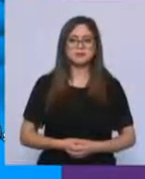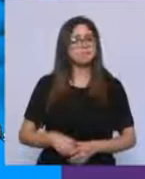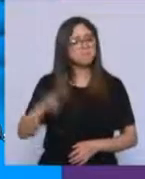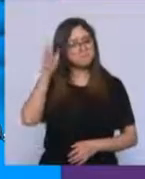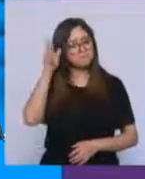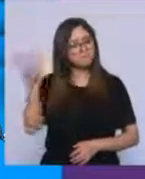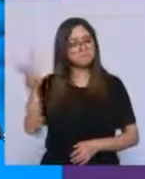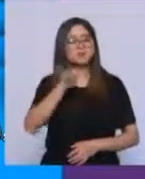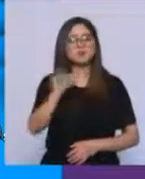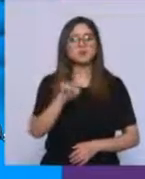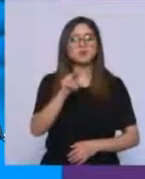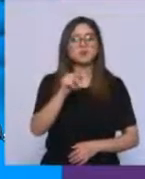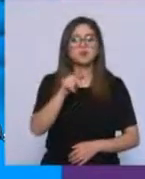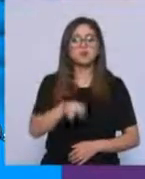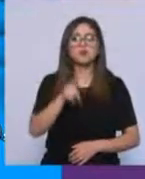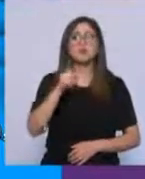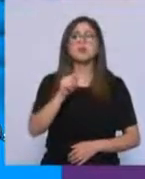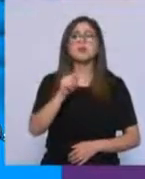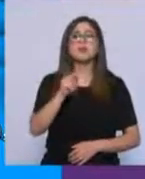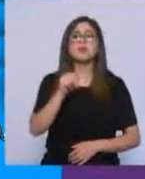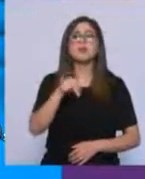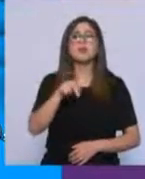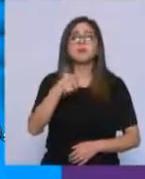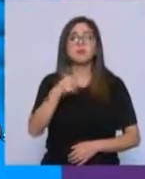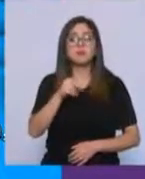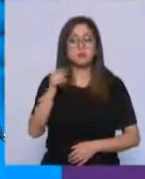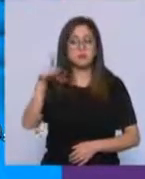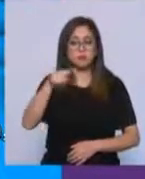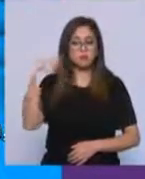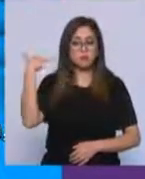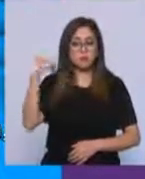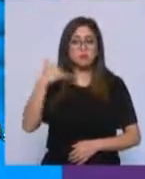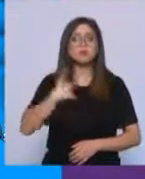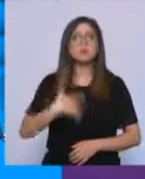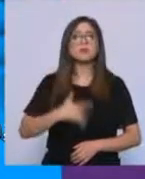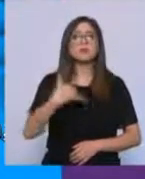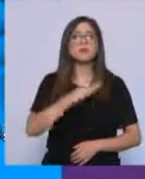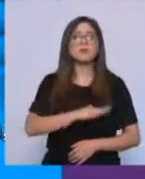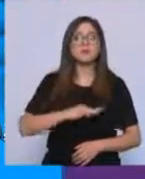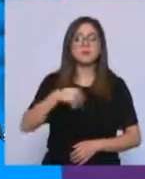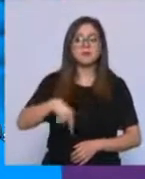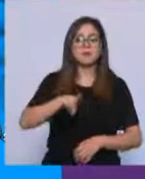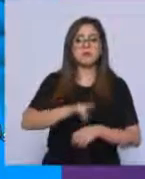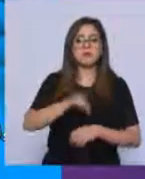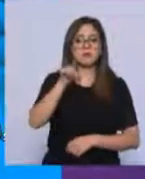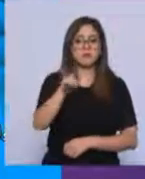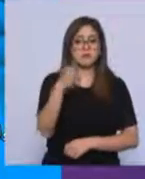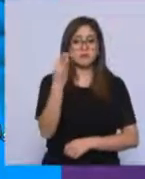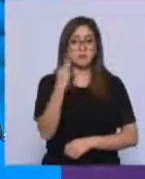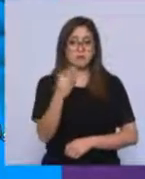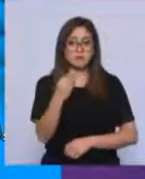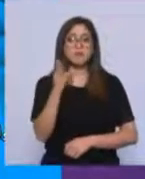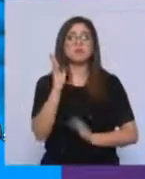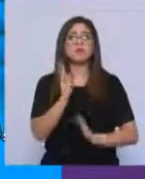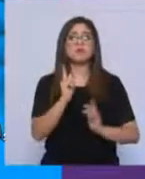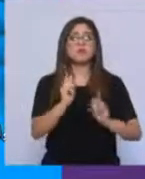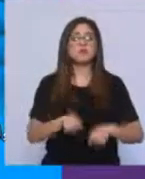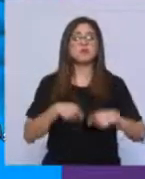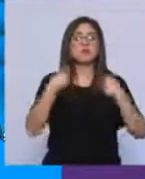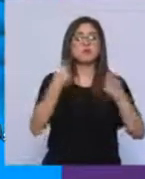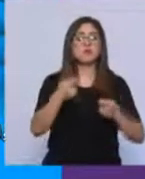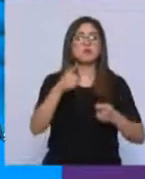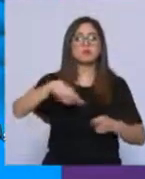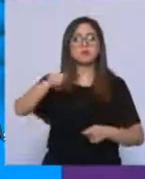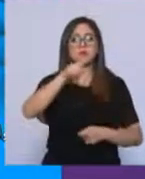Hola, mi nombre es Julian Ortiz, soy un chico transgénero de Yucatán. Estoy muy feliz que este 17 de mayo se haya dado el decreto a